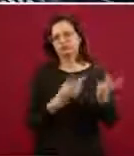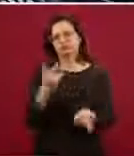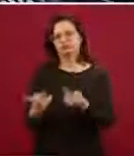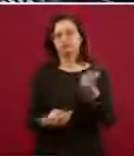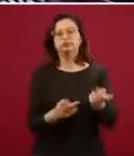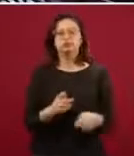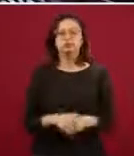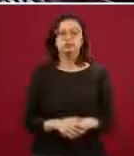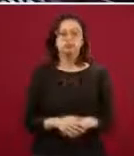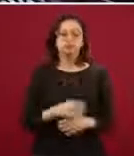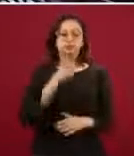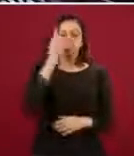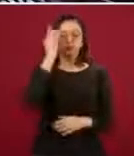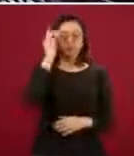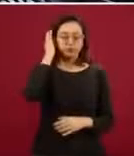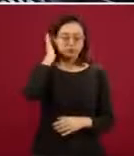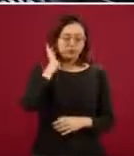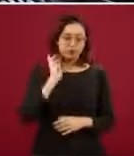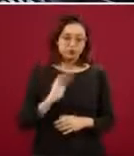Vamos a seguir